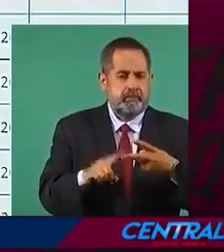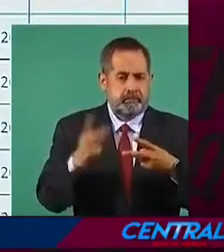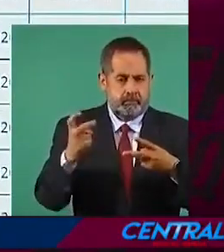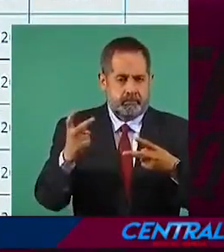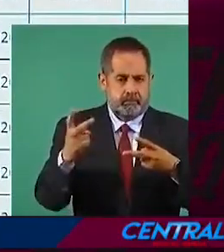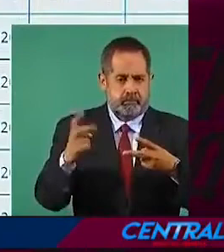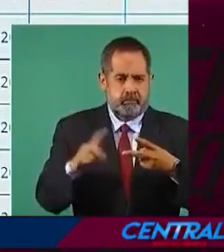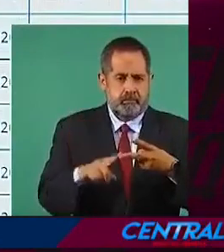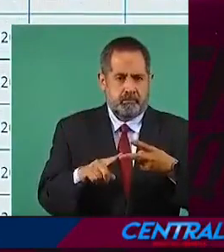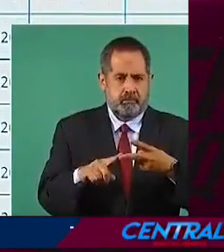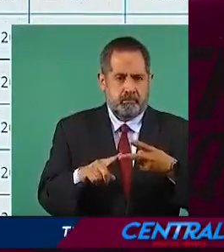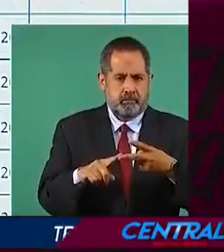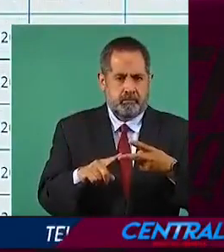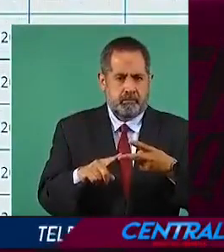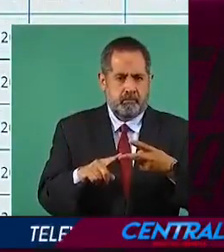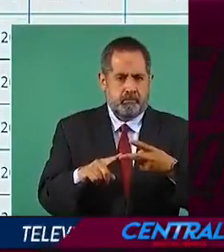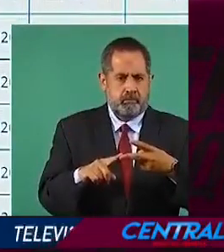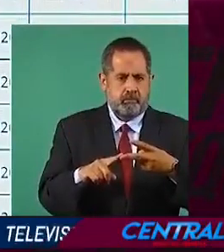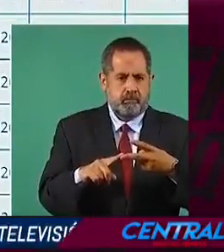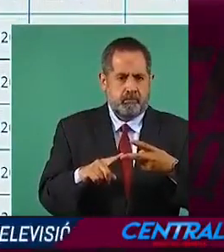segundo,